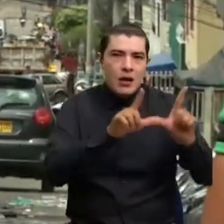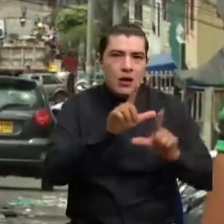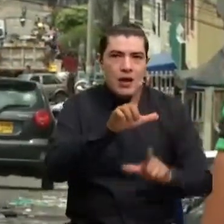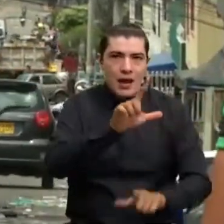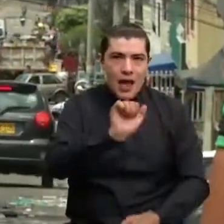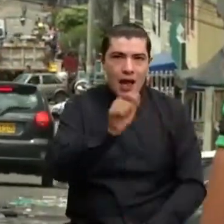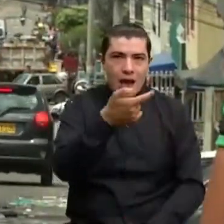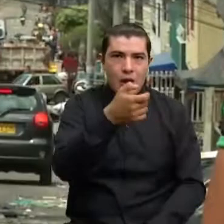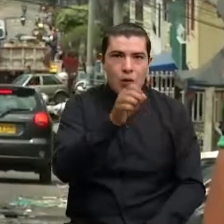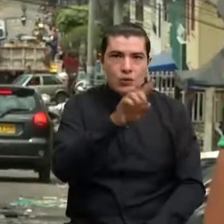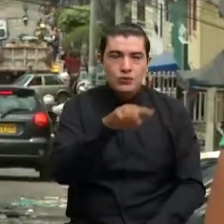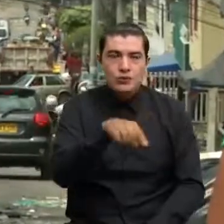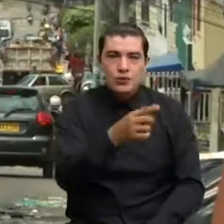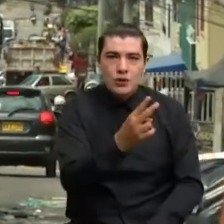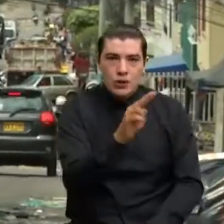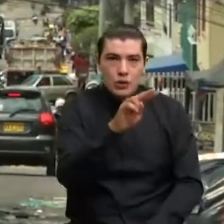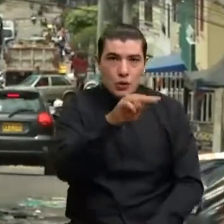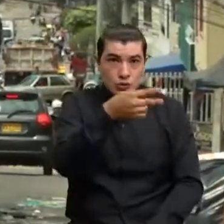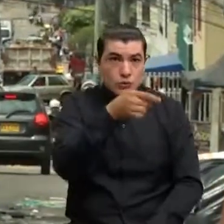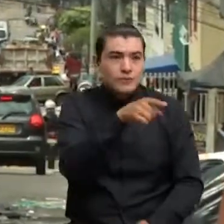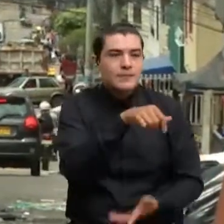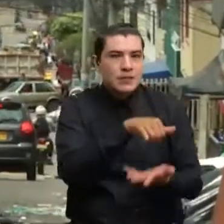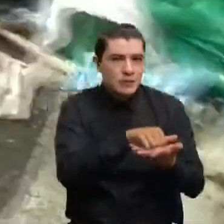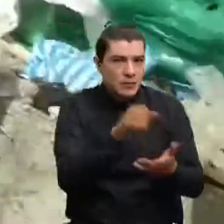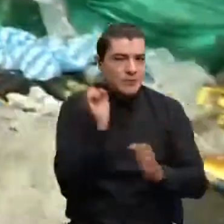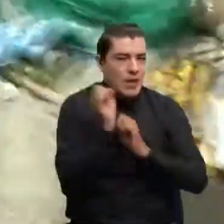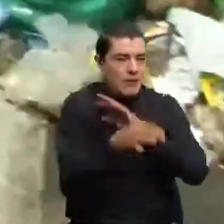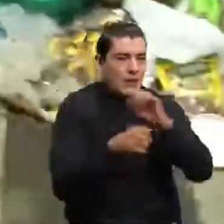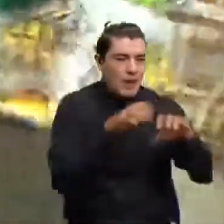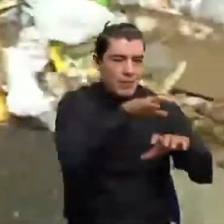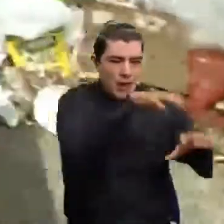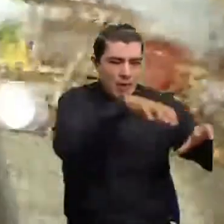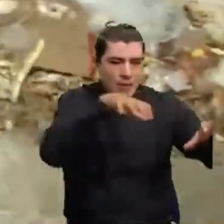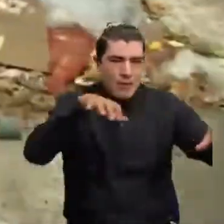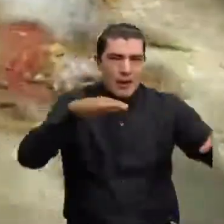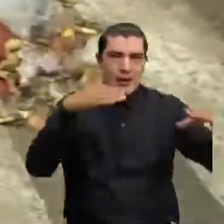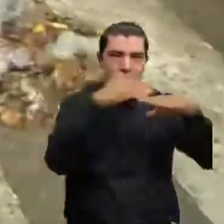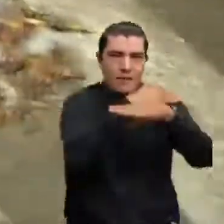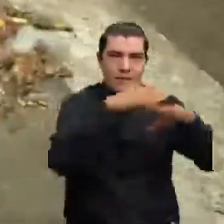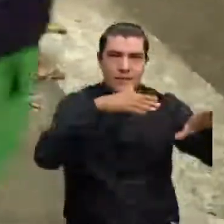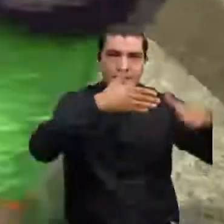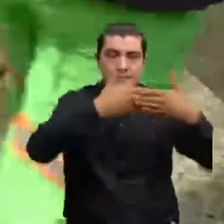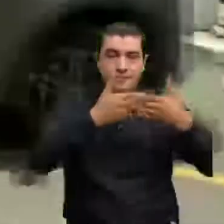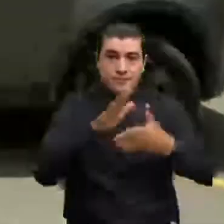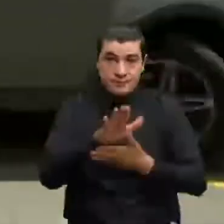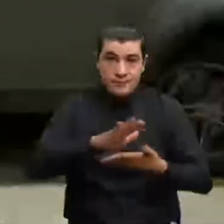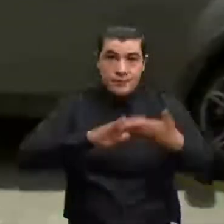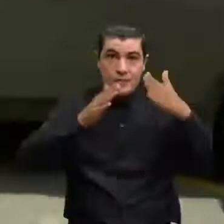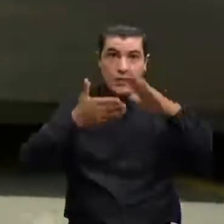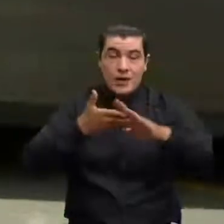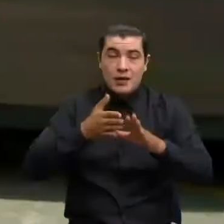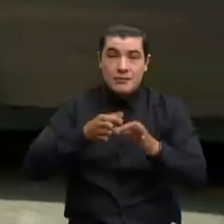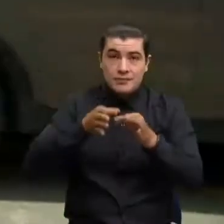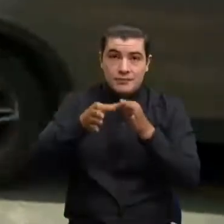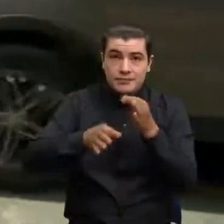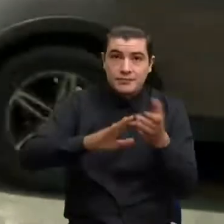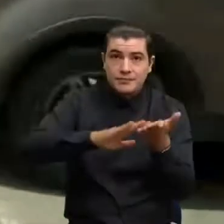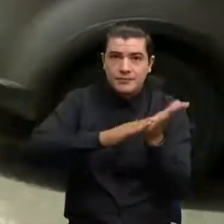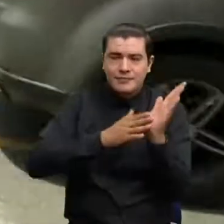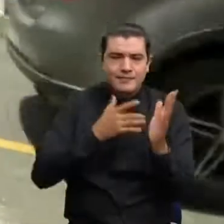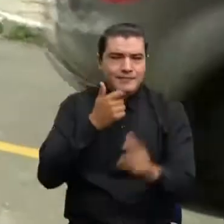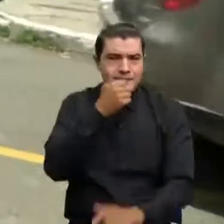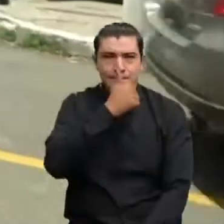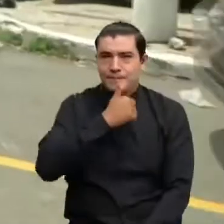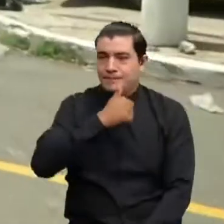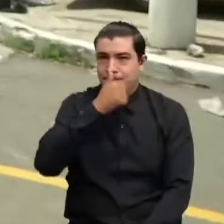cuando hicimos un recorrido y veamos lo que encontramos los habitantes del municipio de floridablanca ya no aguantaron la proliferación